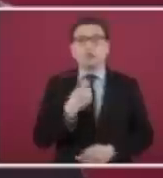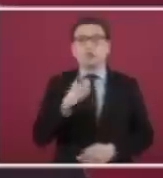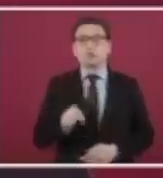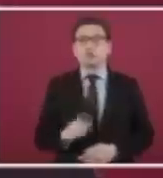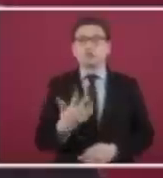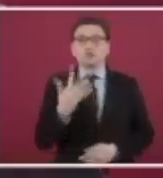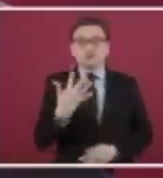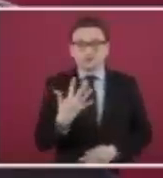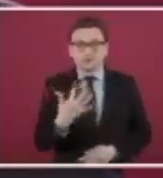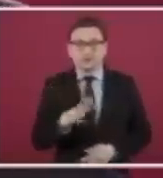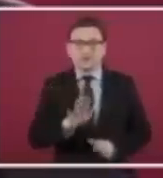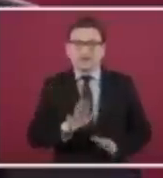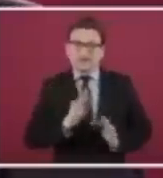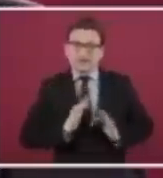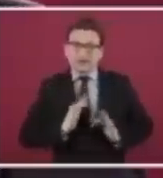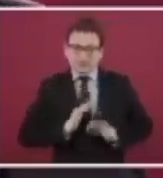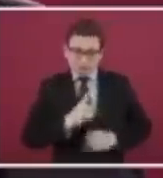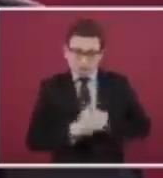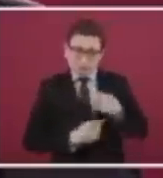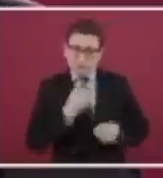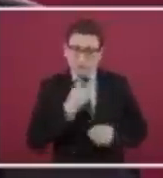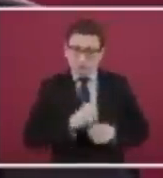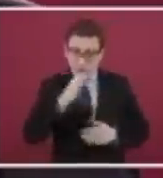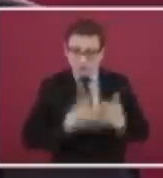todavía no termina el año,